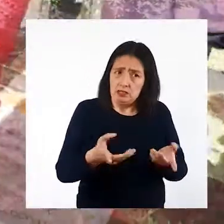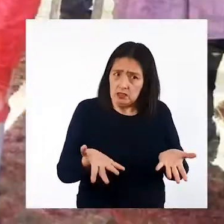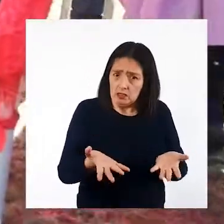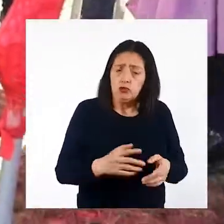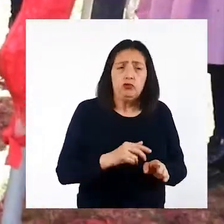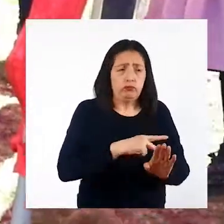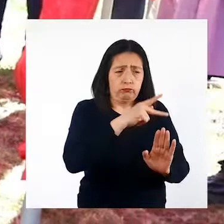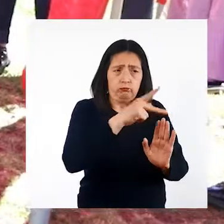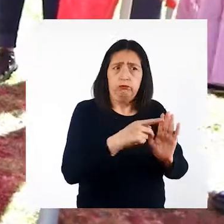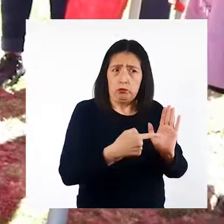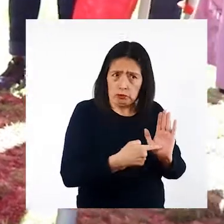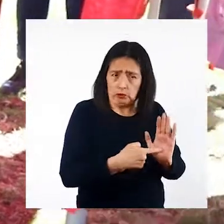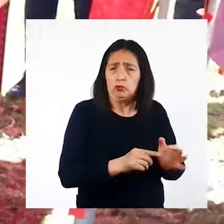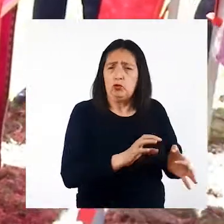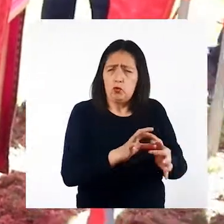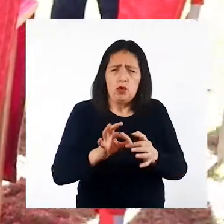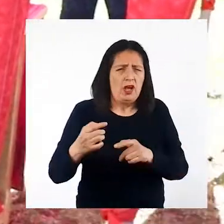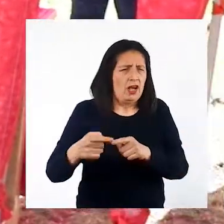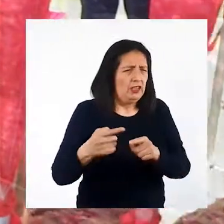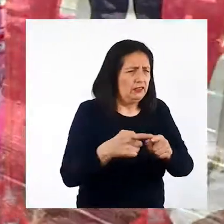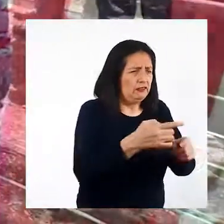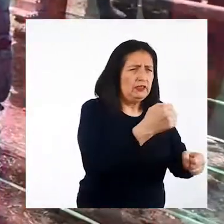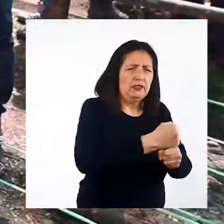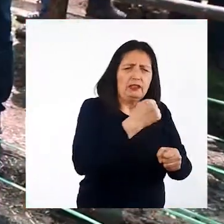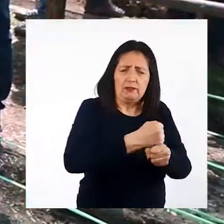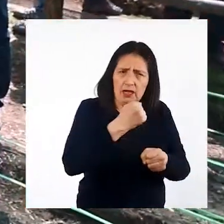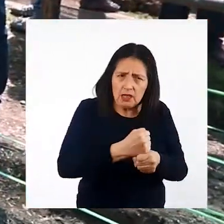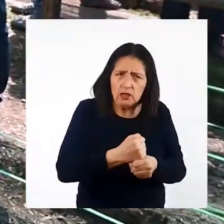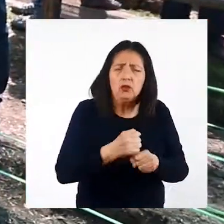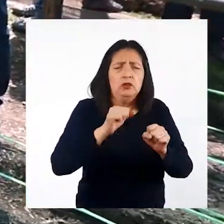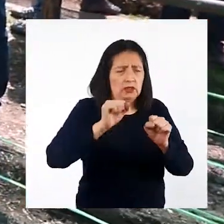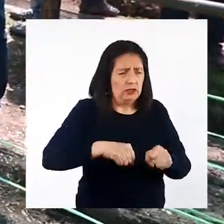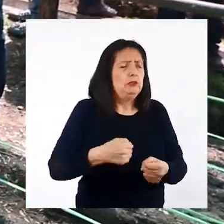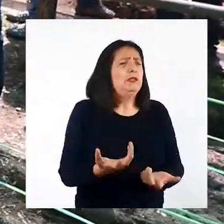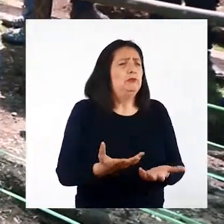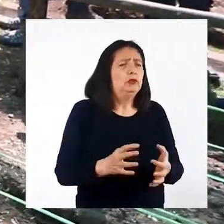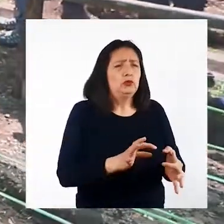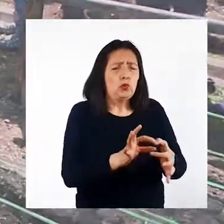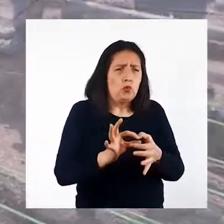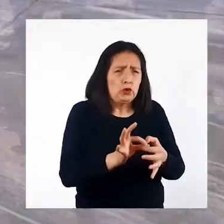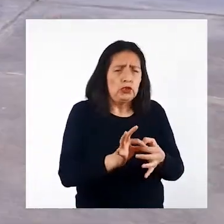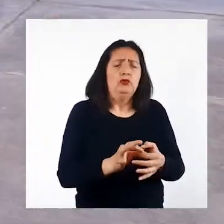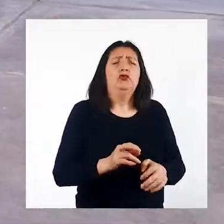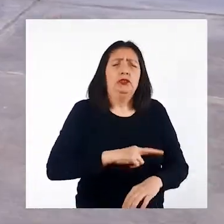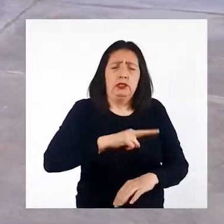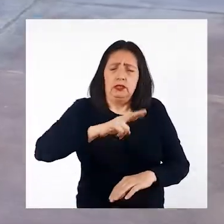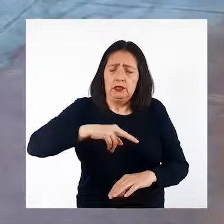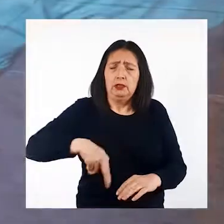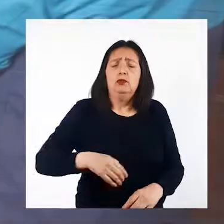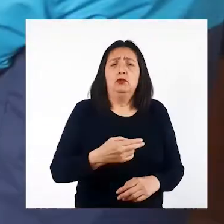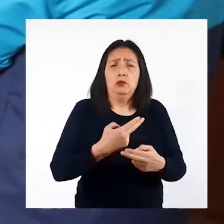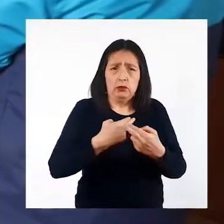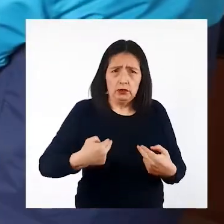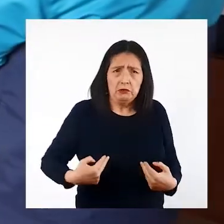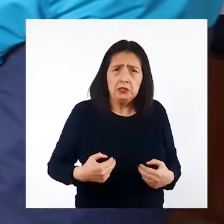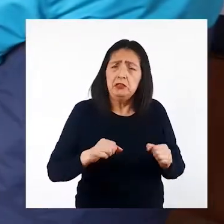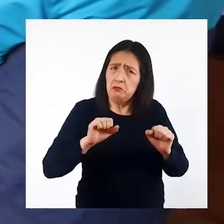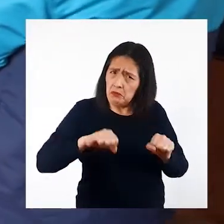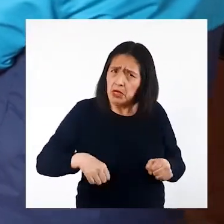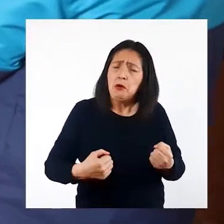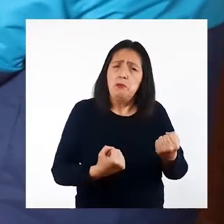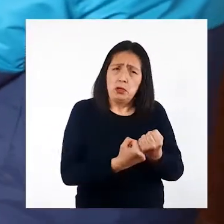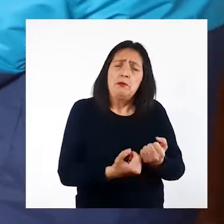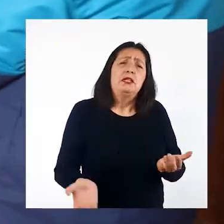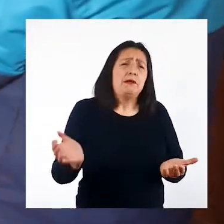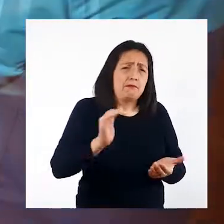Y precisamente estos proyectos, unidos a las diferentes intervenciones que venimos articulando en la región Huancavelica, van a